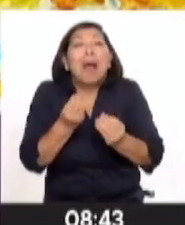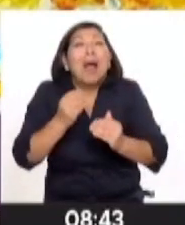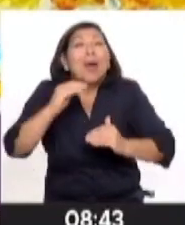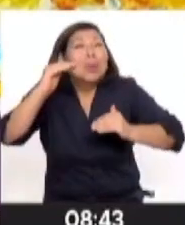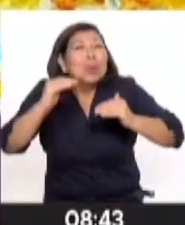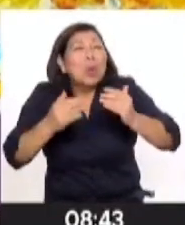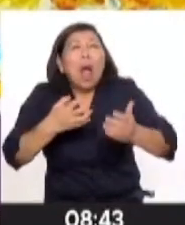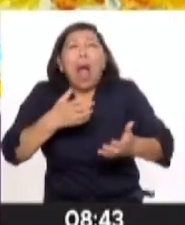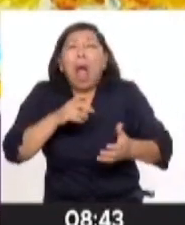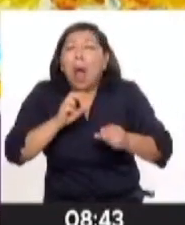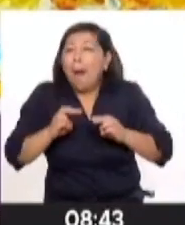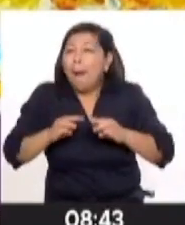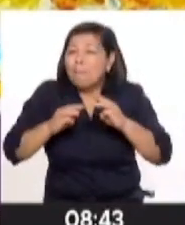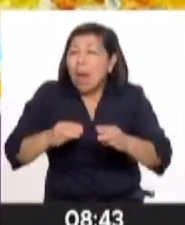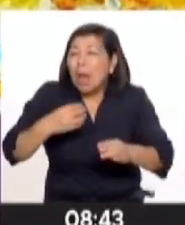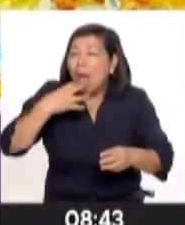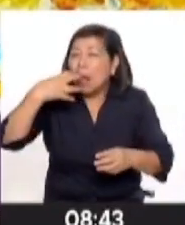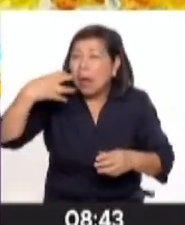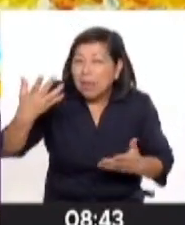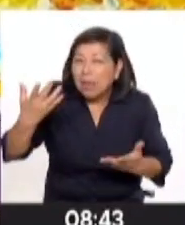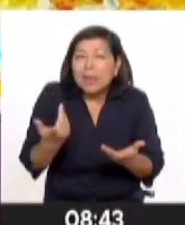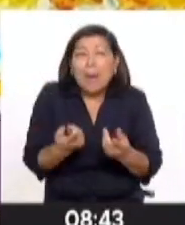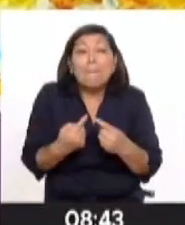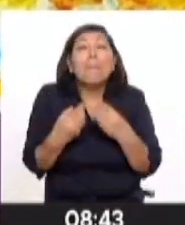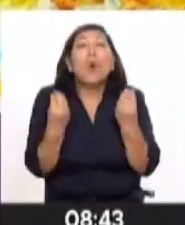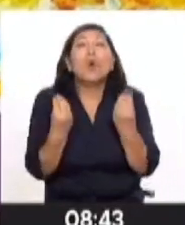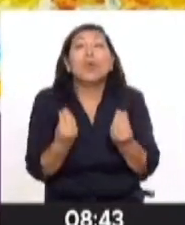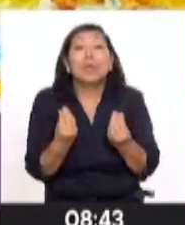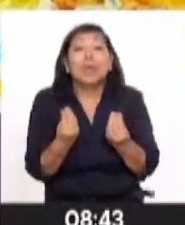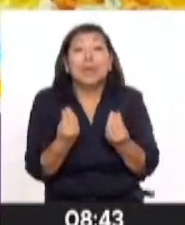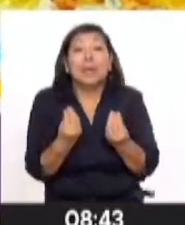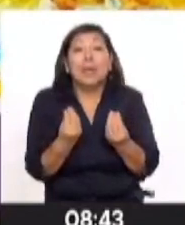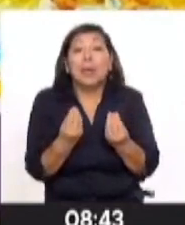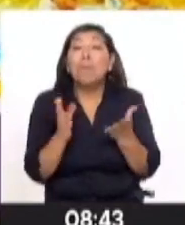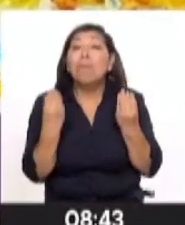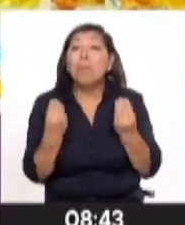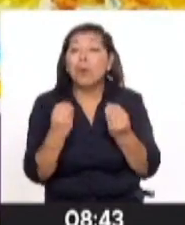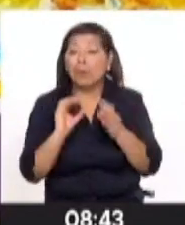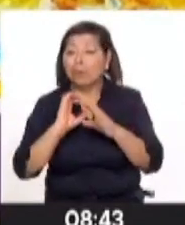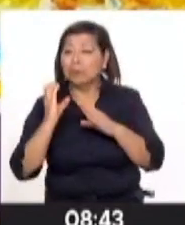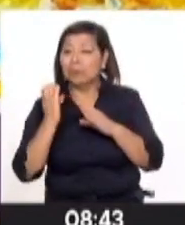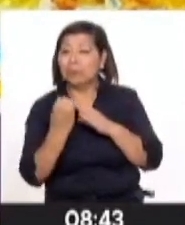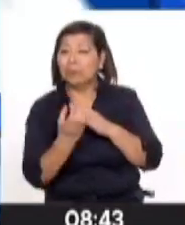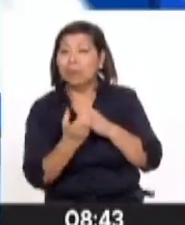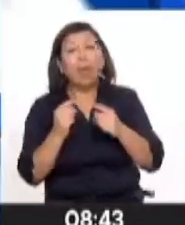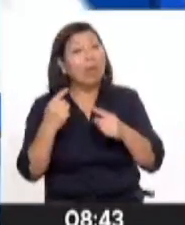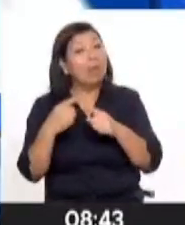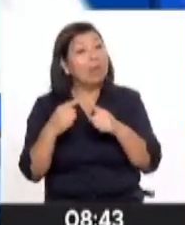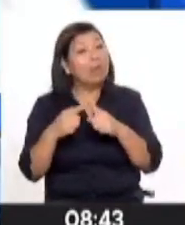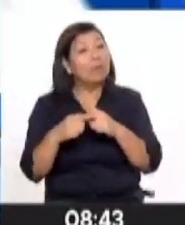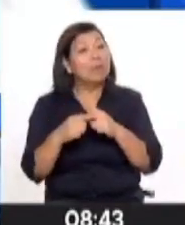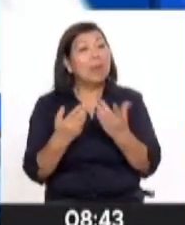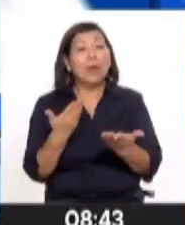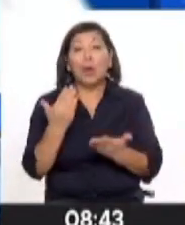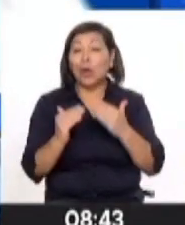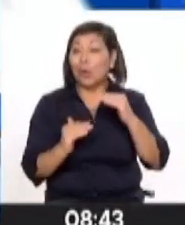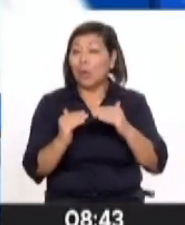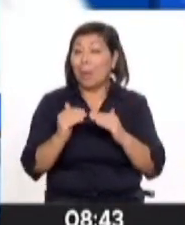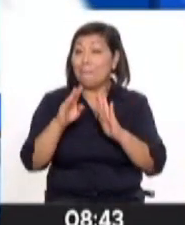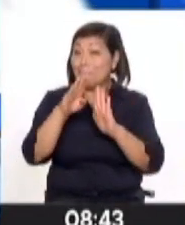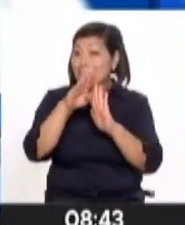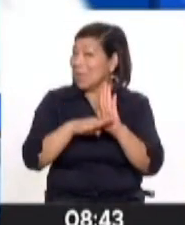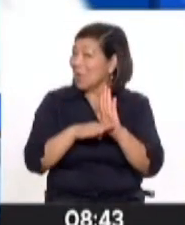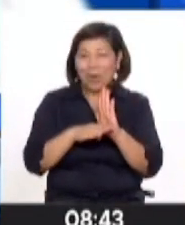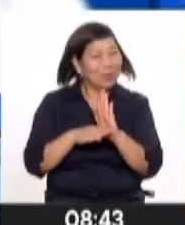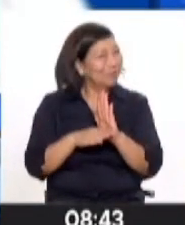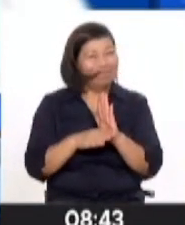tan caliente es el mar. ¿Por qué? Porque el calentamiento anómalo del océano va a desencadenar una serie de eventos, y no solamente meteorológicos,